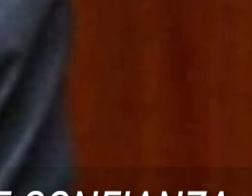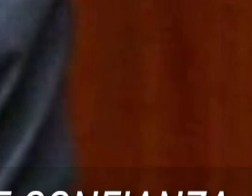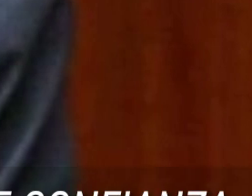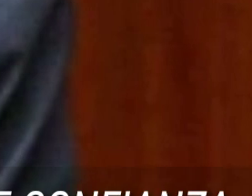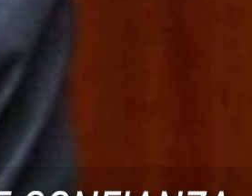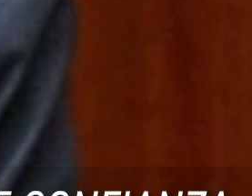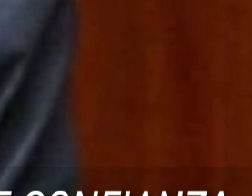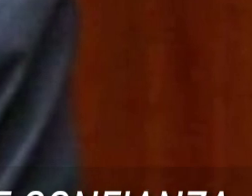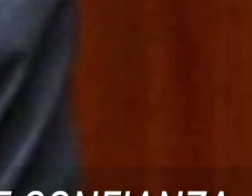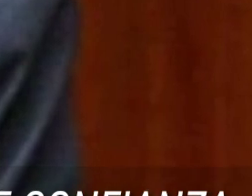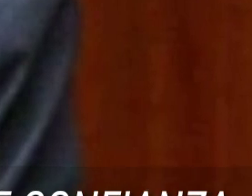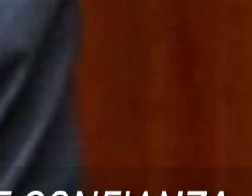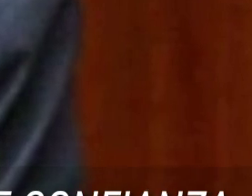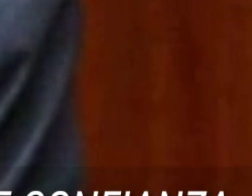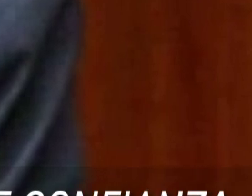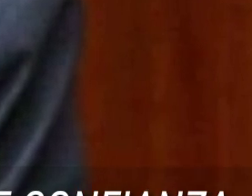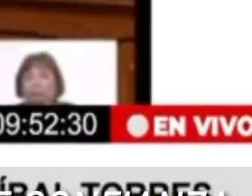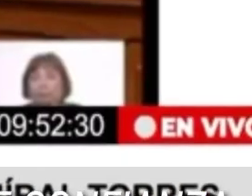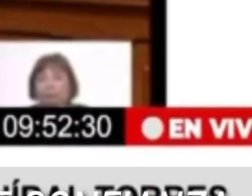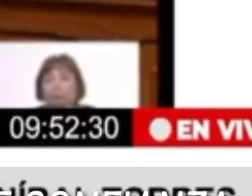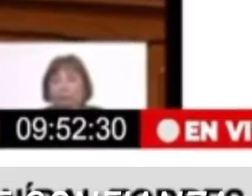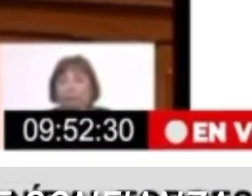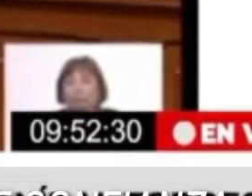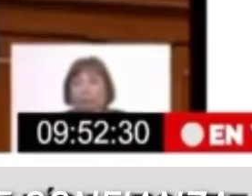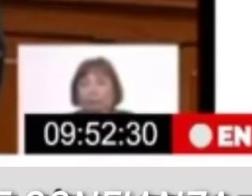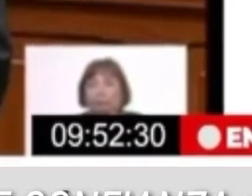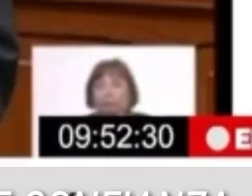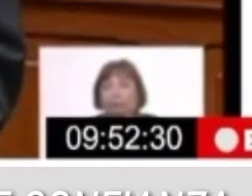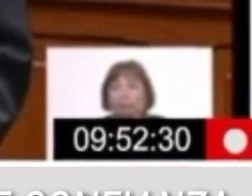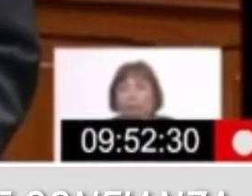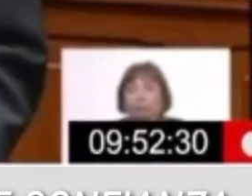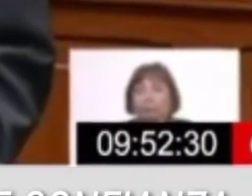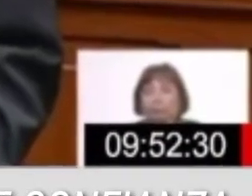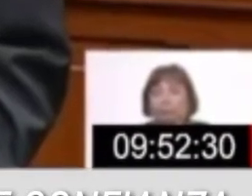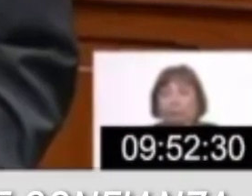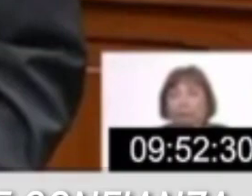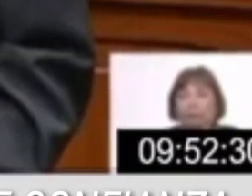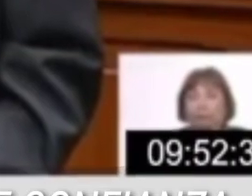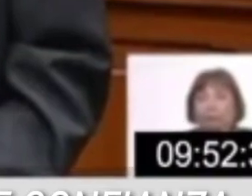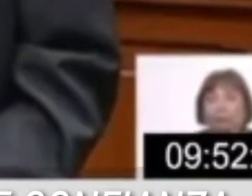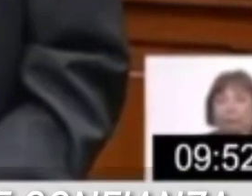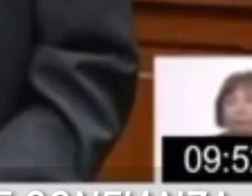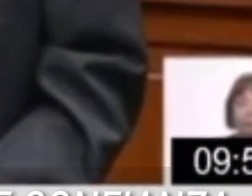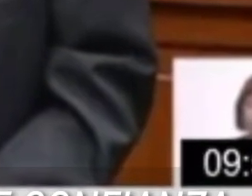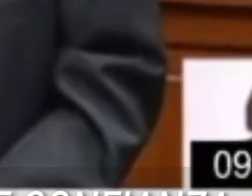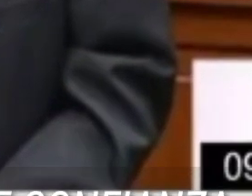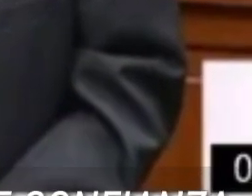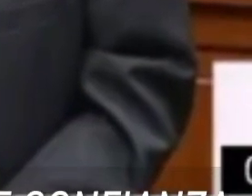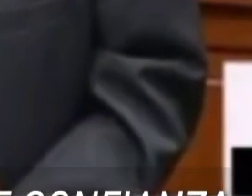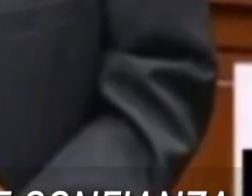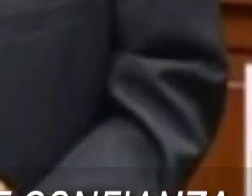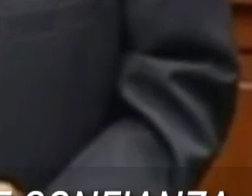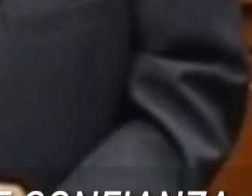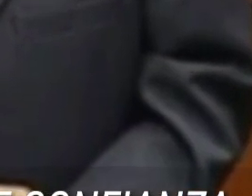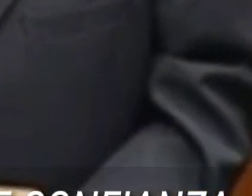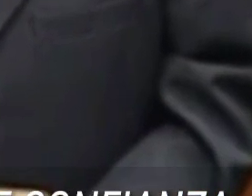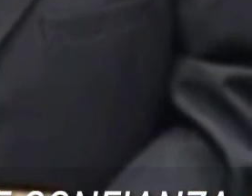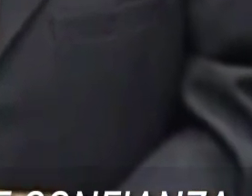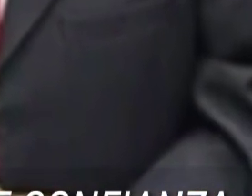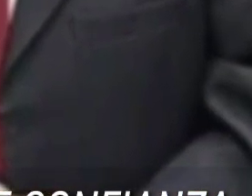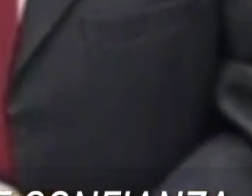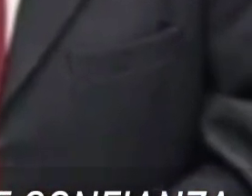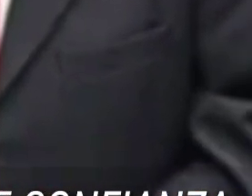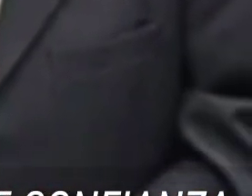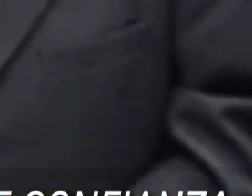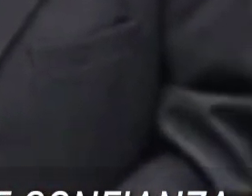tras finalizar el pedido de cuestión de confianza el presidente de la mesa directiva José William Zapata anunció la suspensión de la sesión